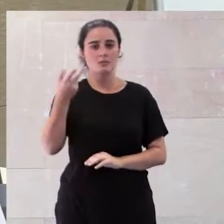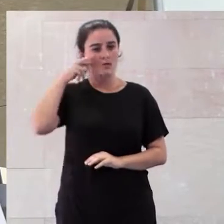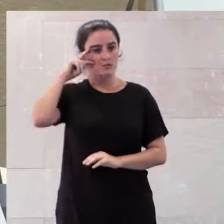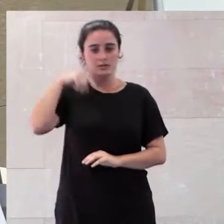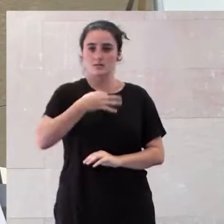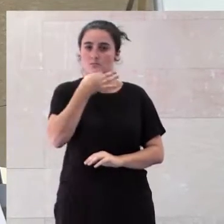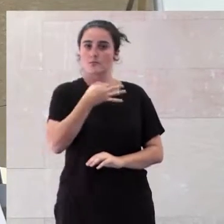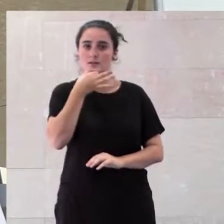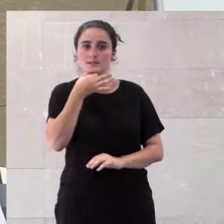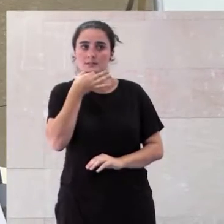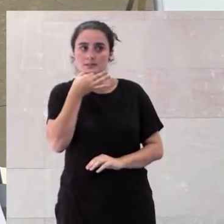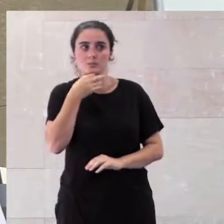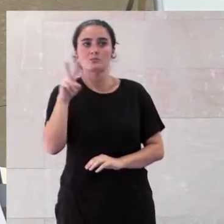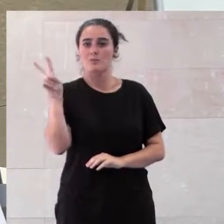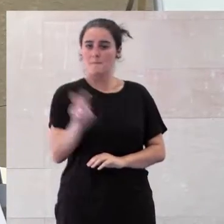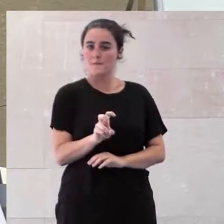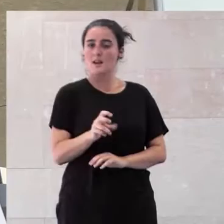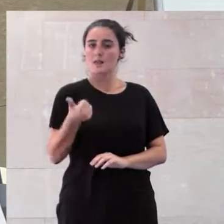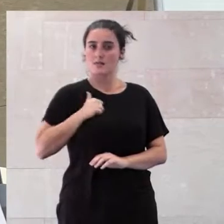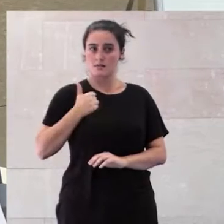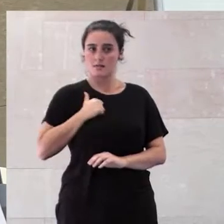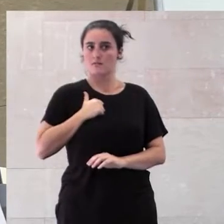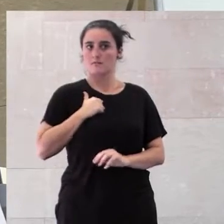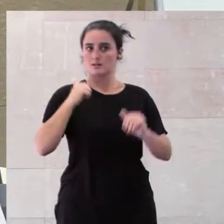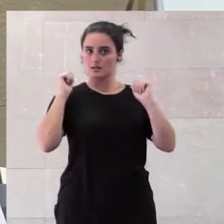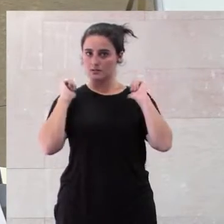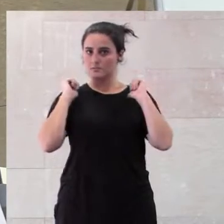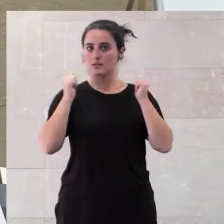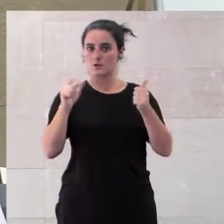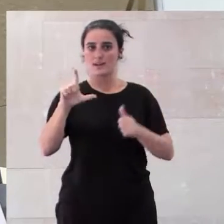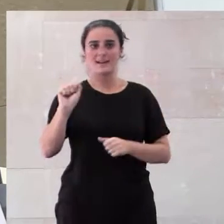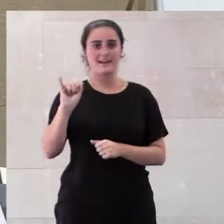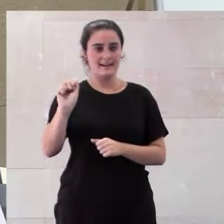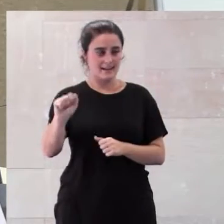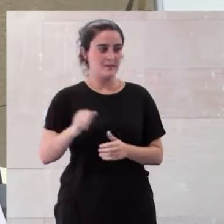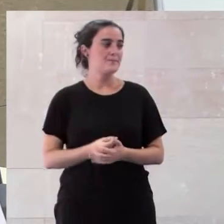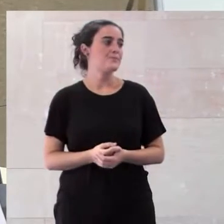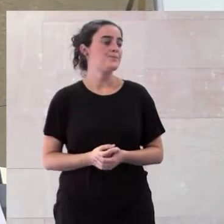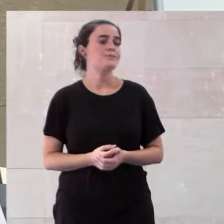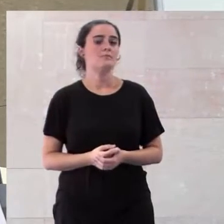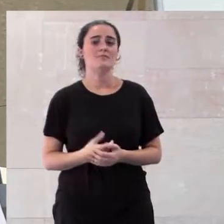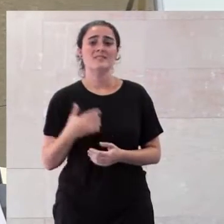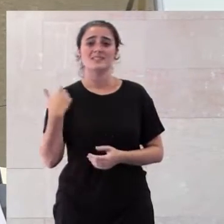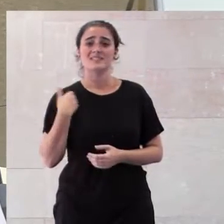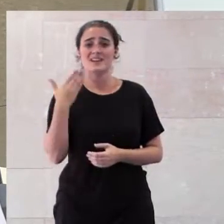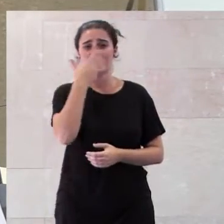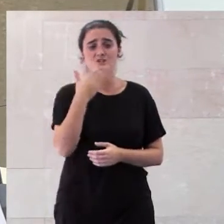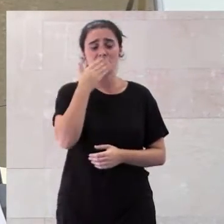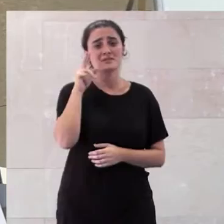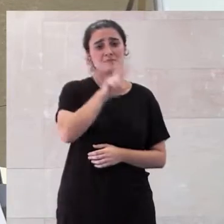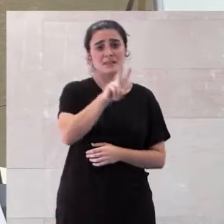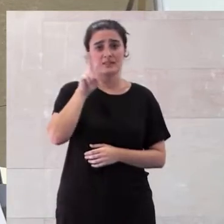lo va a ser también, va a ser de gran utilidad para estos comienzos de Laia. Ya son 22 escuelas las